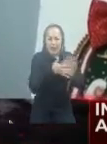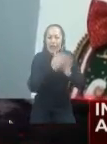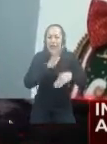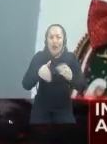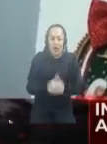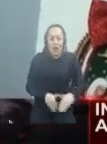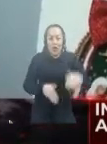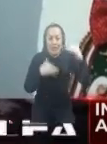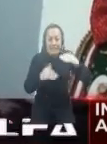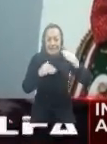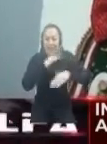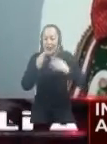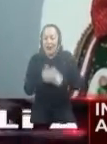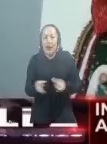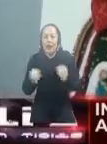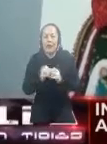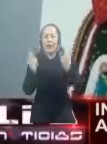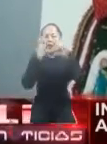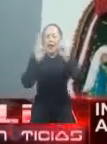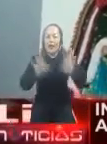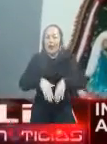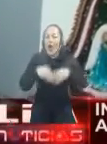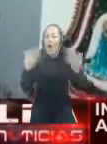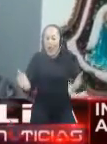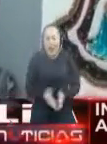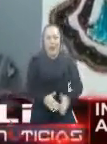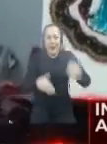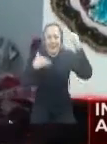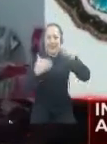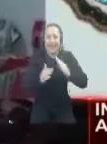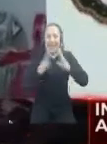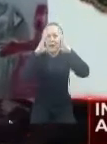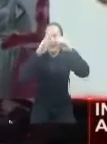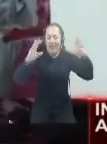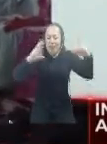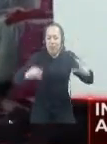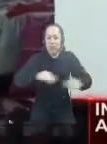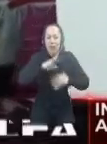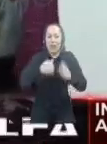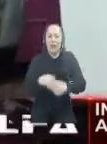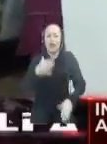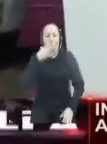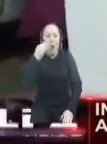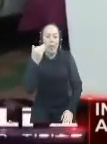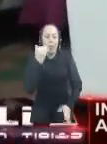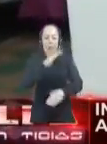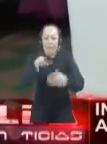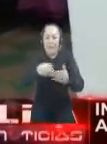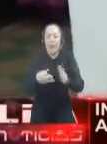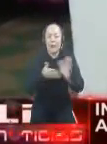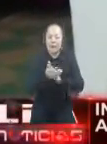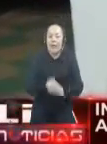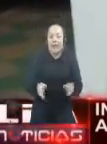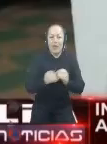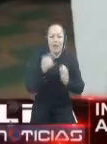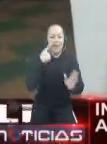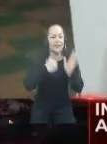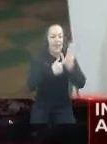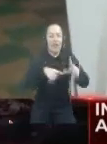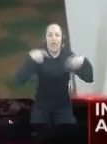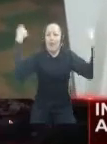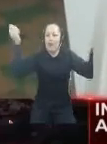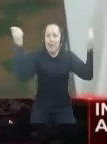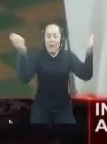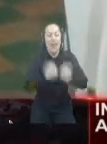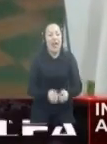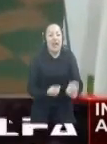semestre, tuvo como temática la decoración para la época navideña a sus alumnos y alumnas, los cuales en esta exposición ofertan sus